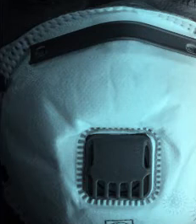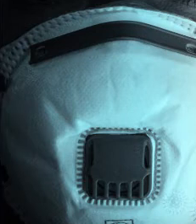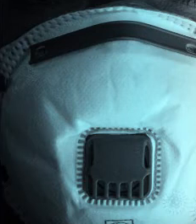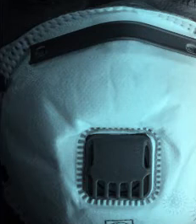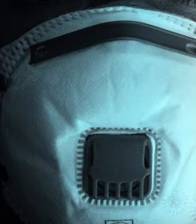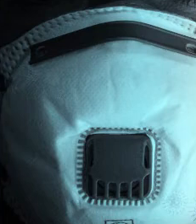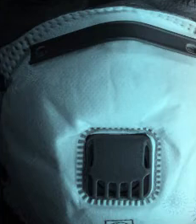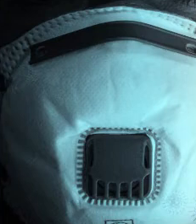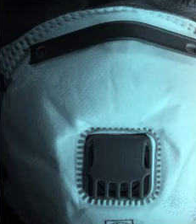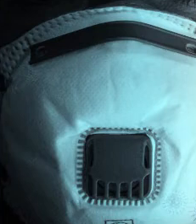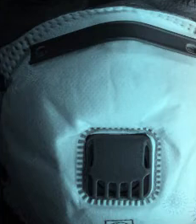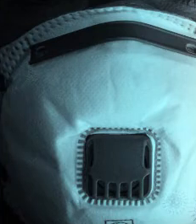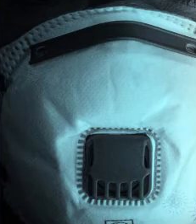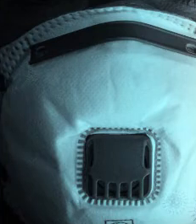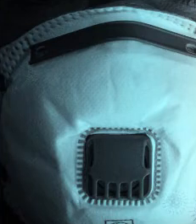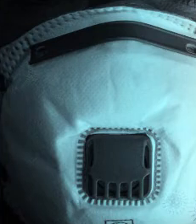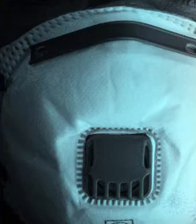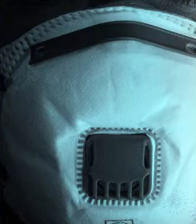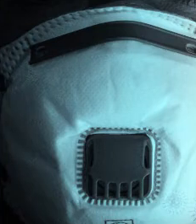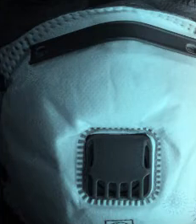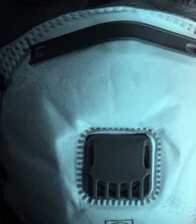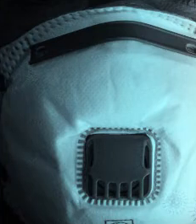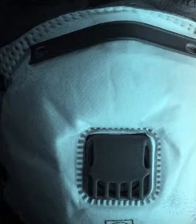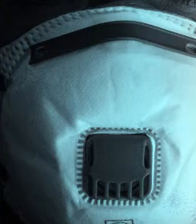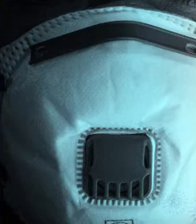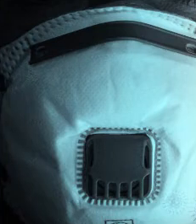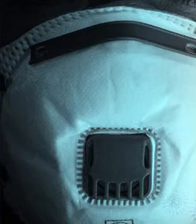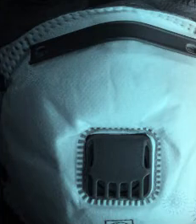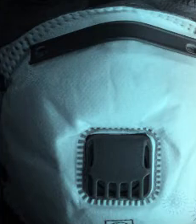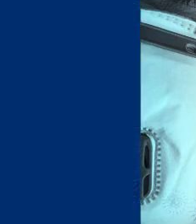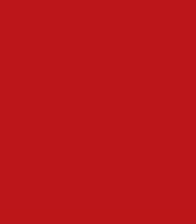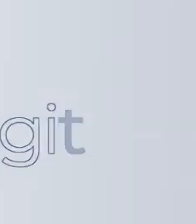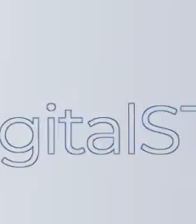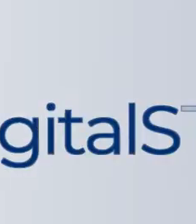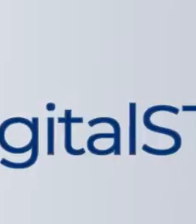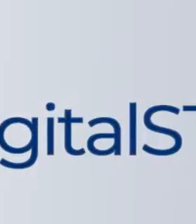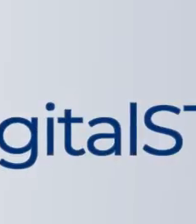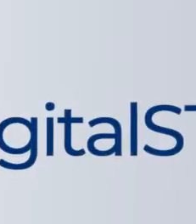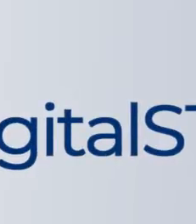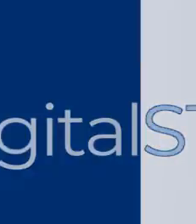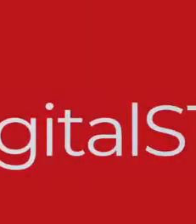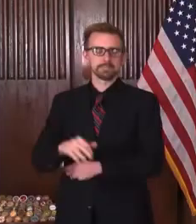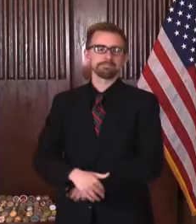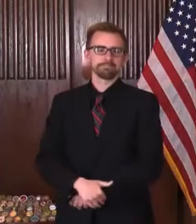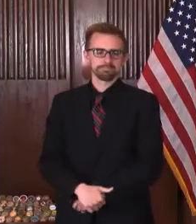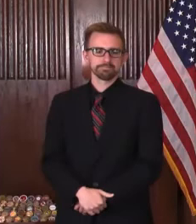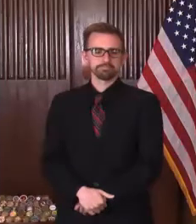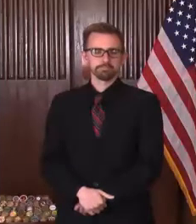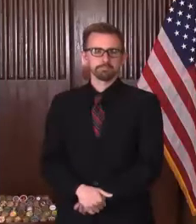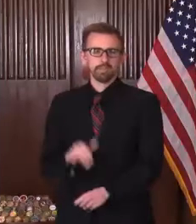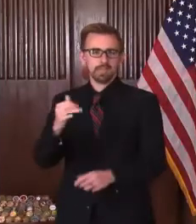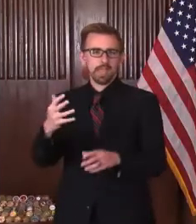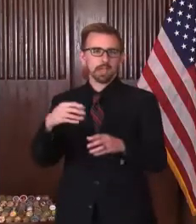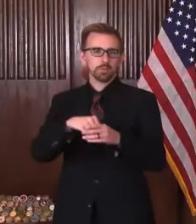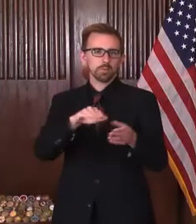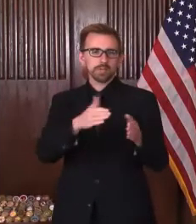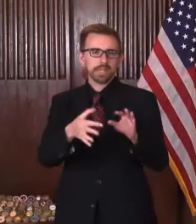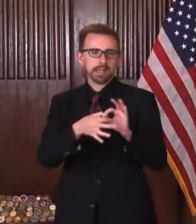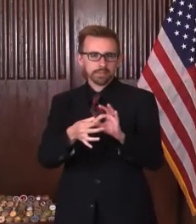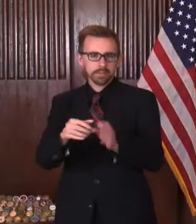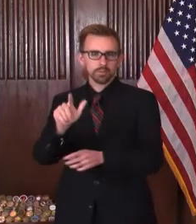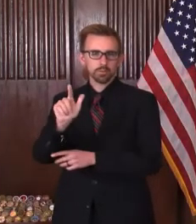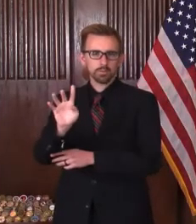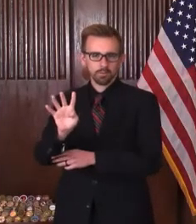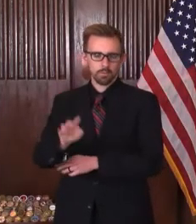el principal modo de transmisión es directo entre personas que están infectadas y que tienen un contacto